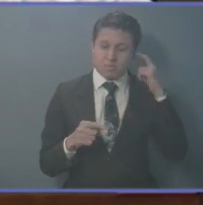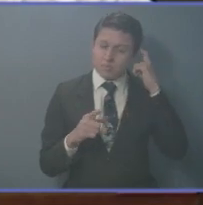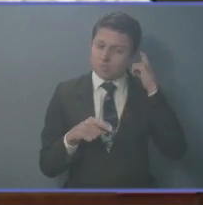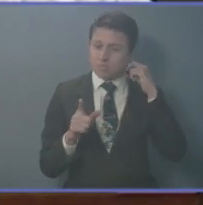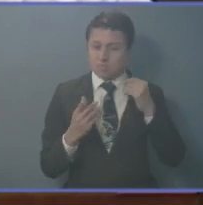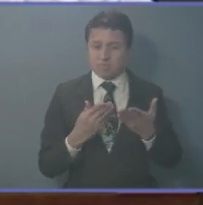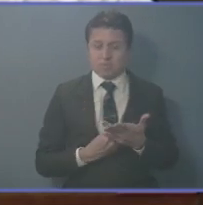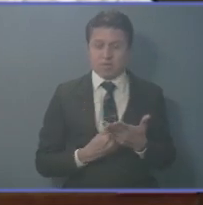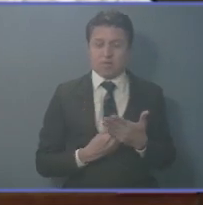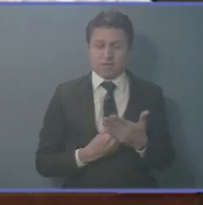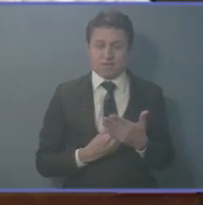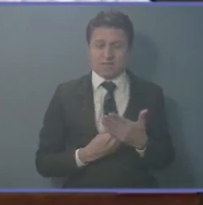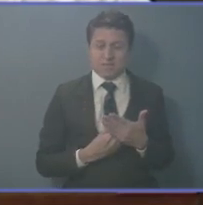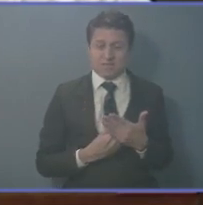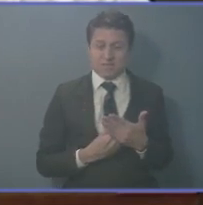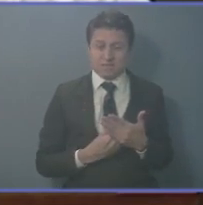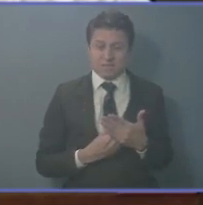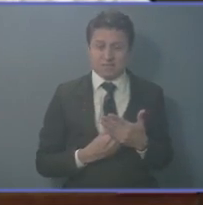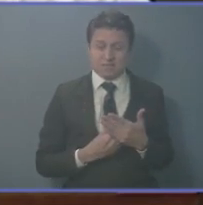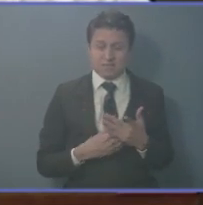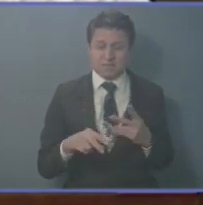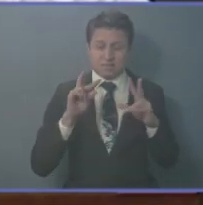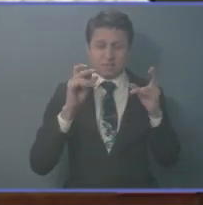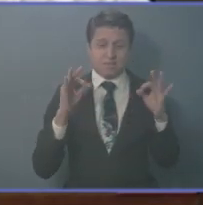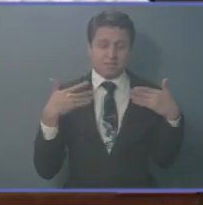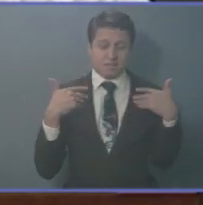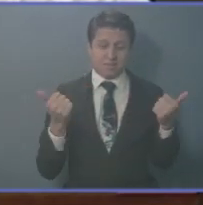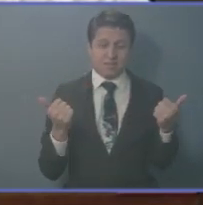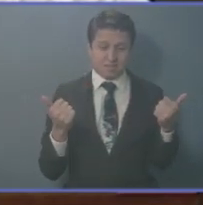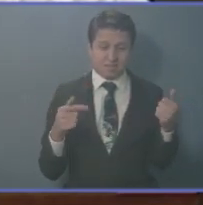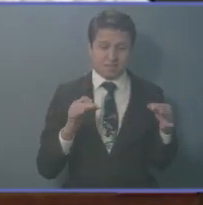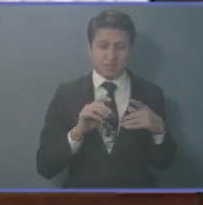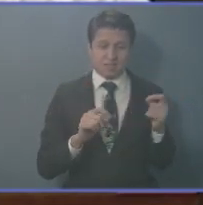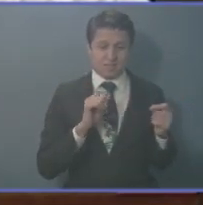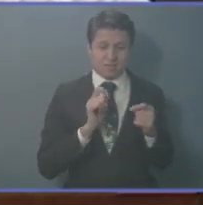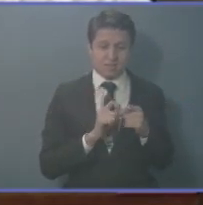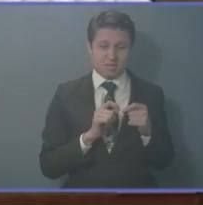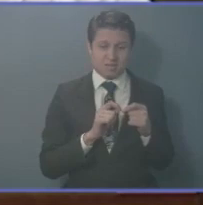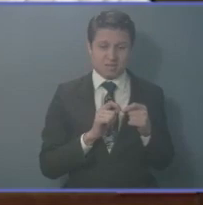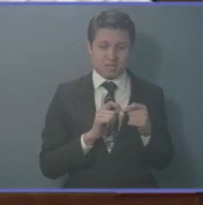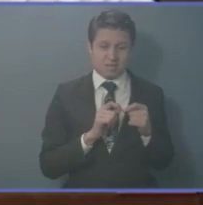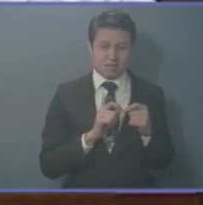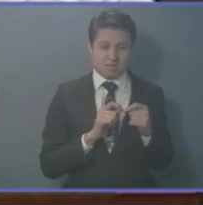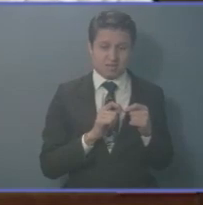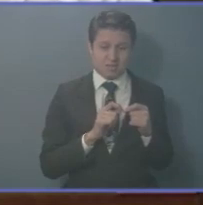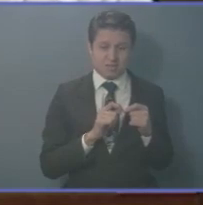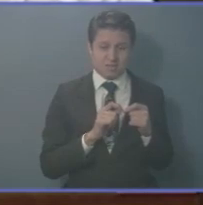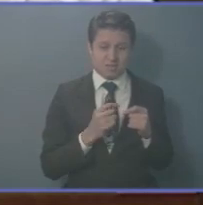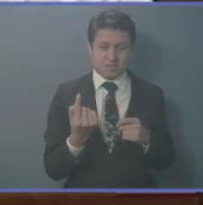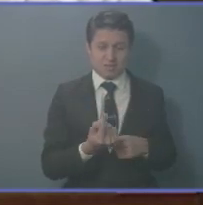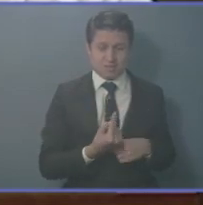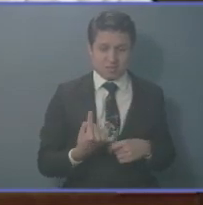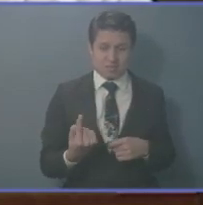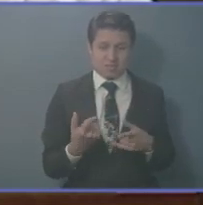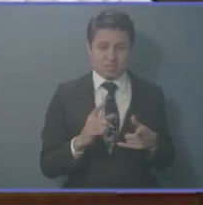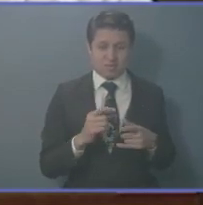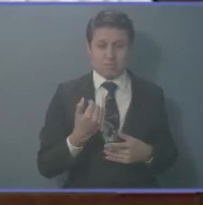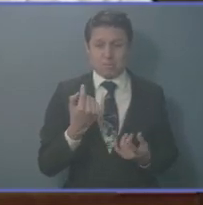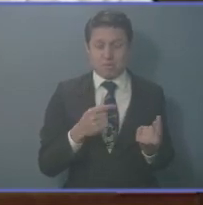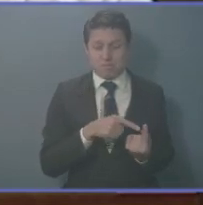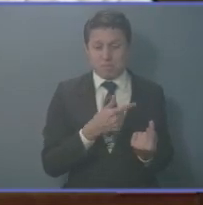controlada estará a cargo del personal de salud designado para tal efecto y consistirá en personas